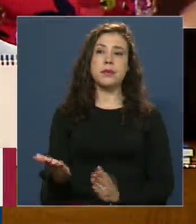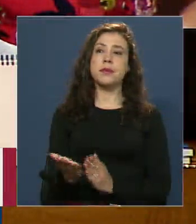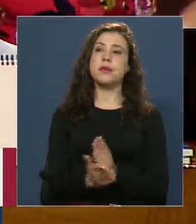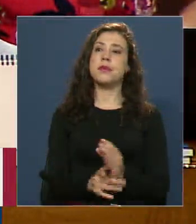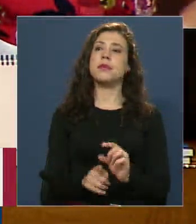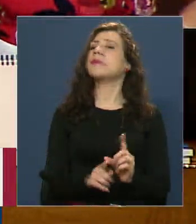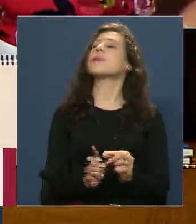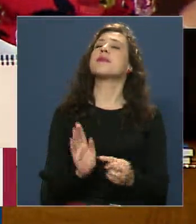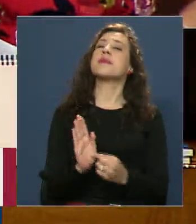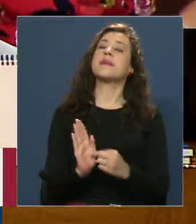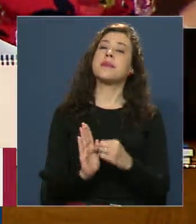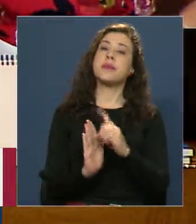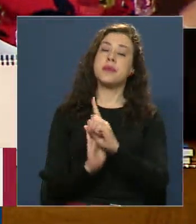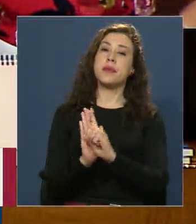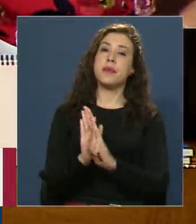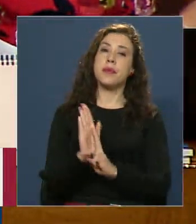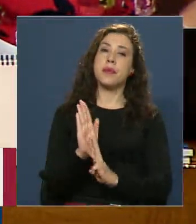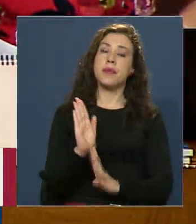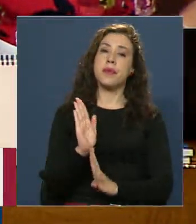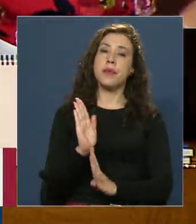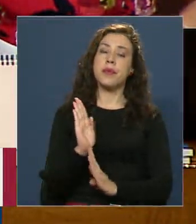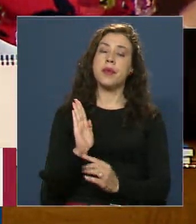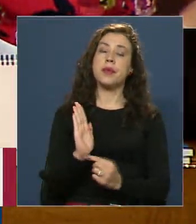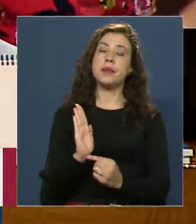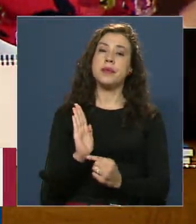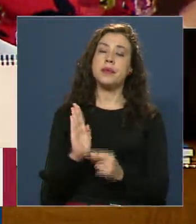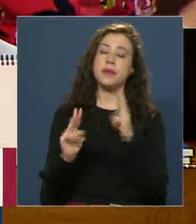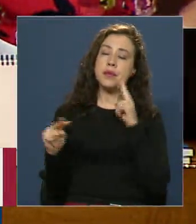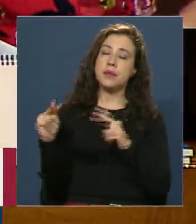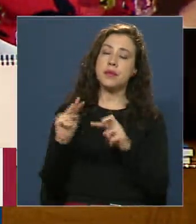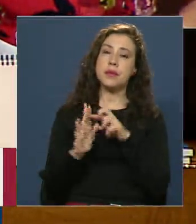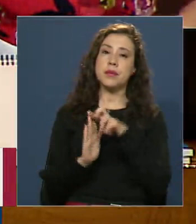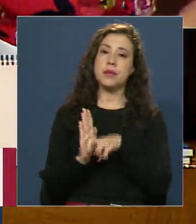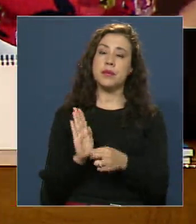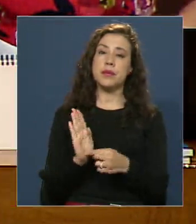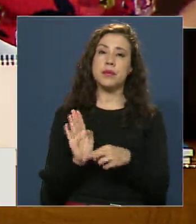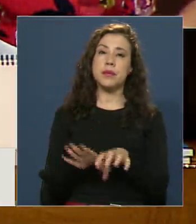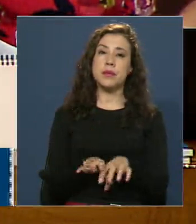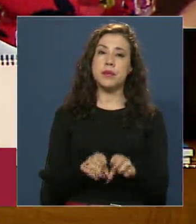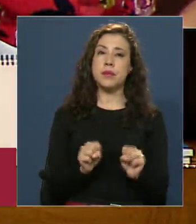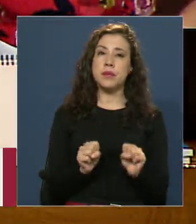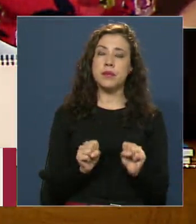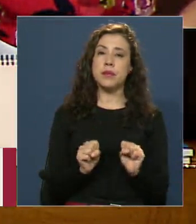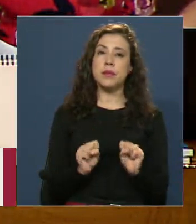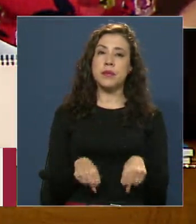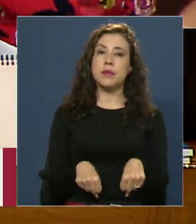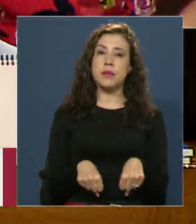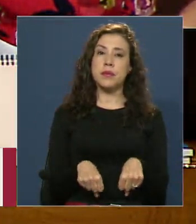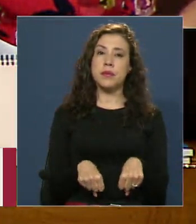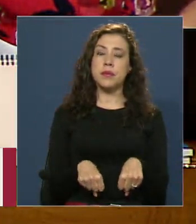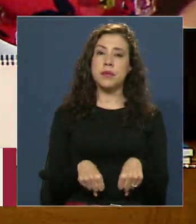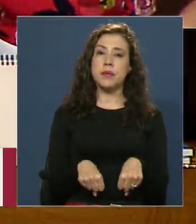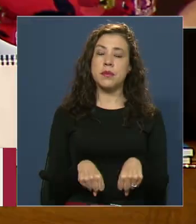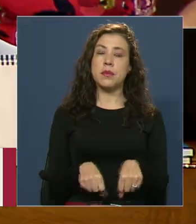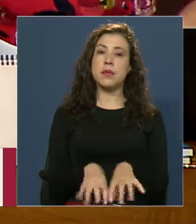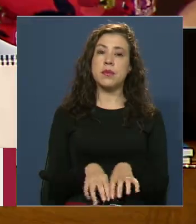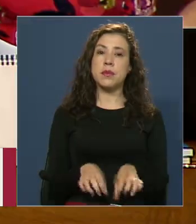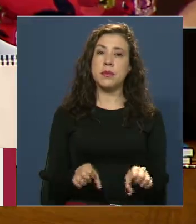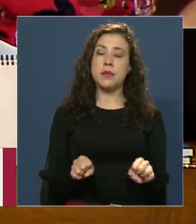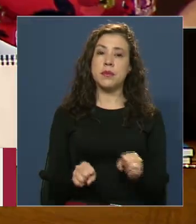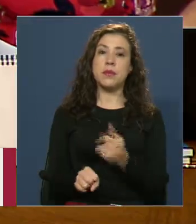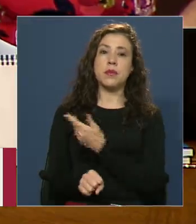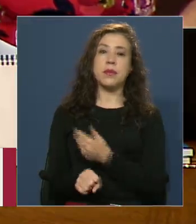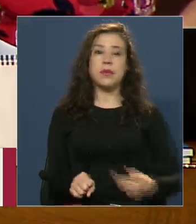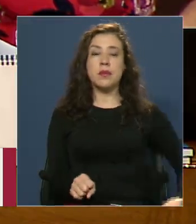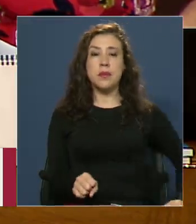Iniciando el orden del día, corresponde tratar el proyecto de acuerdo que aprueba el acuerdo entre el